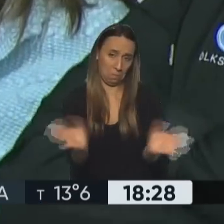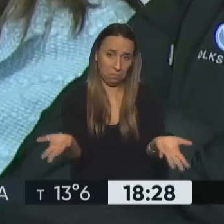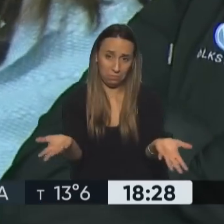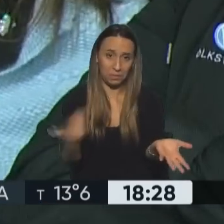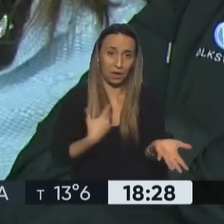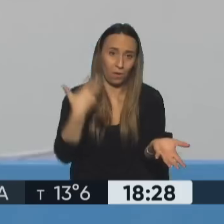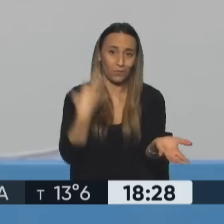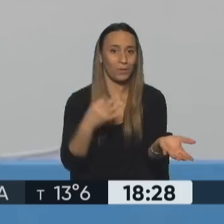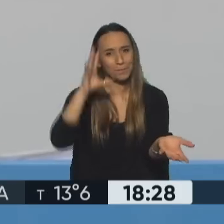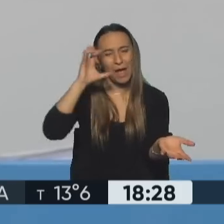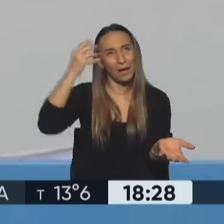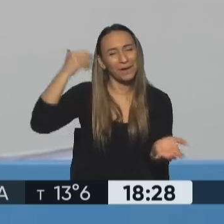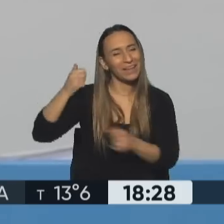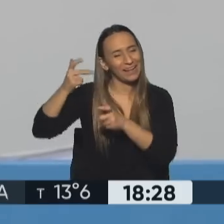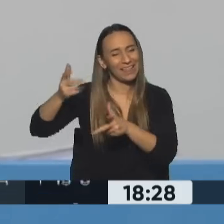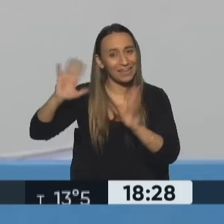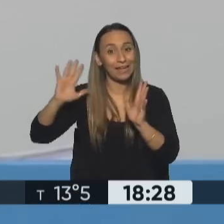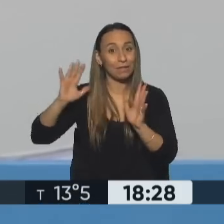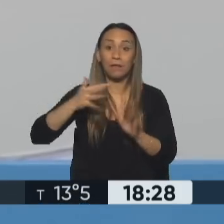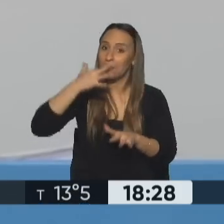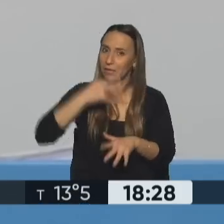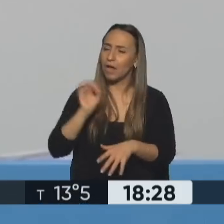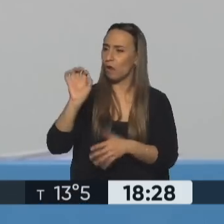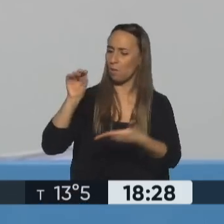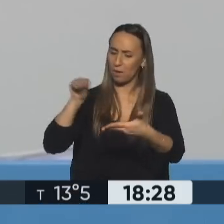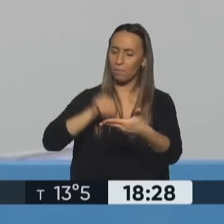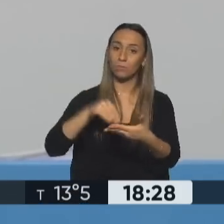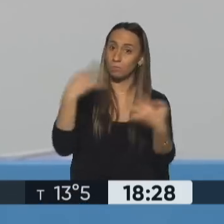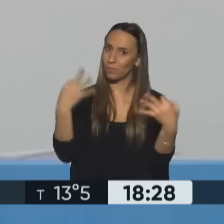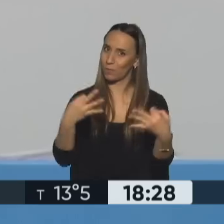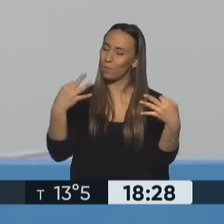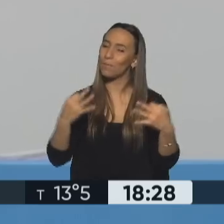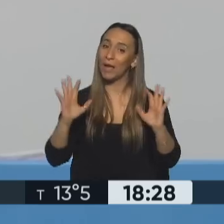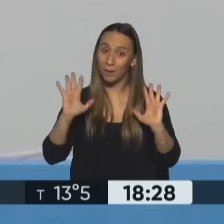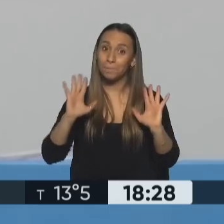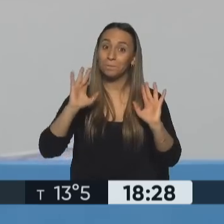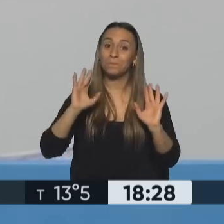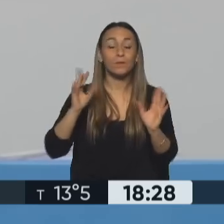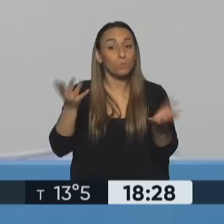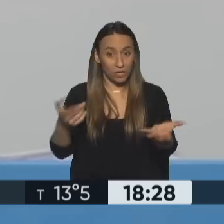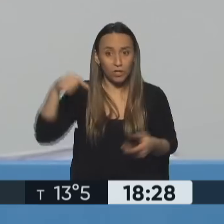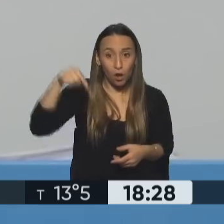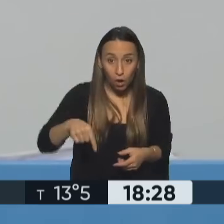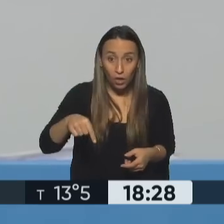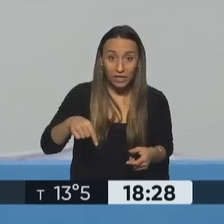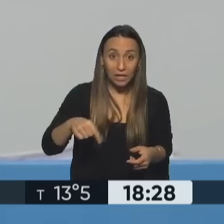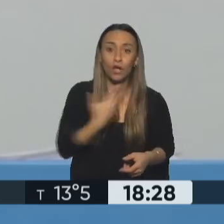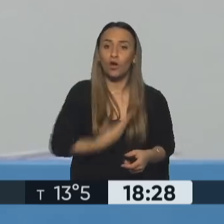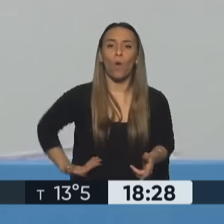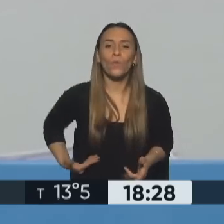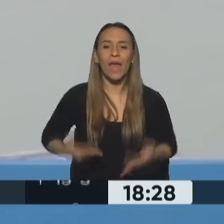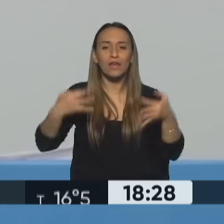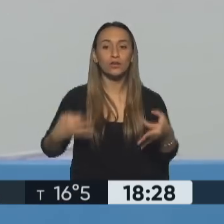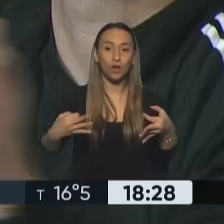lo que había dicho y bueno, fue muy buen nombre y fue una buena experiencia. Por eso hoy somos gobierno. No